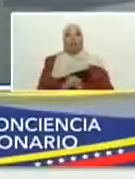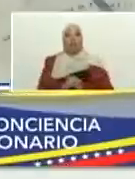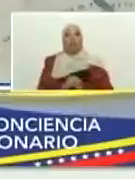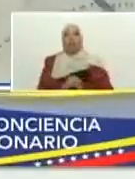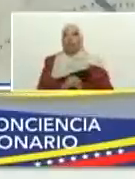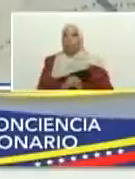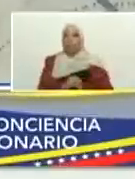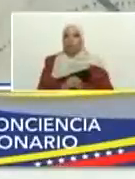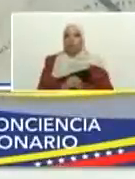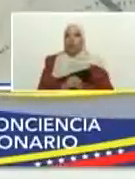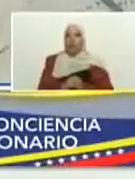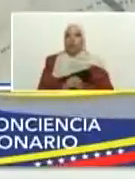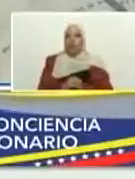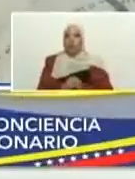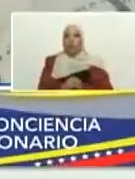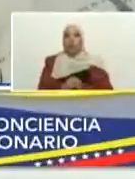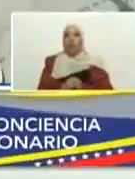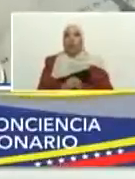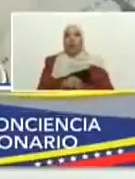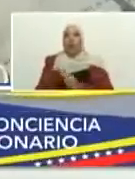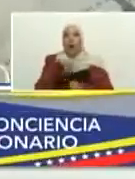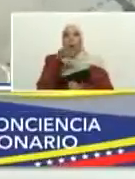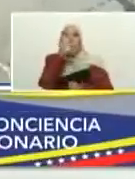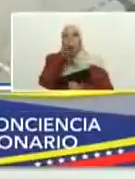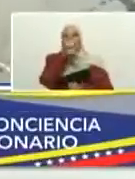Y tiene un perrito llamado Fifi.